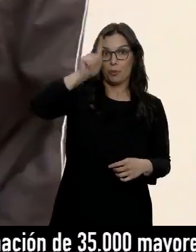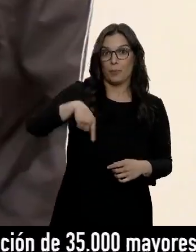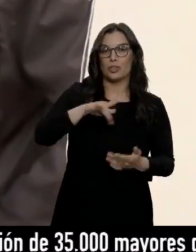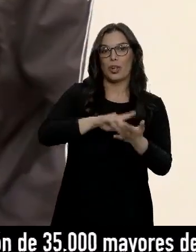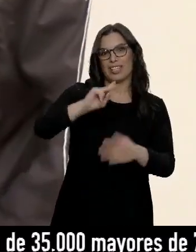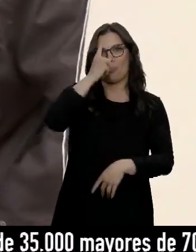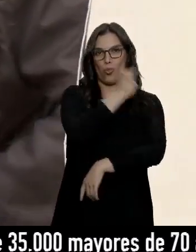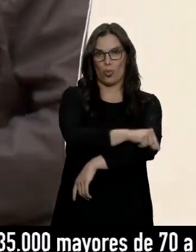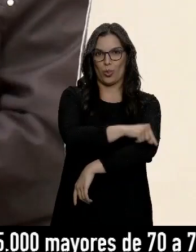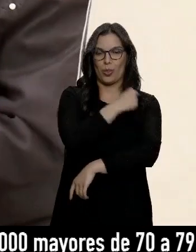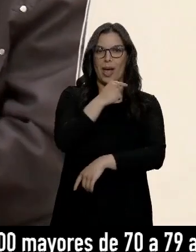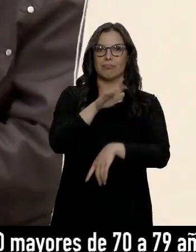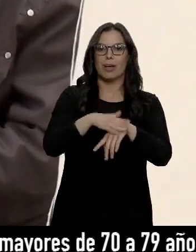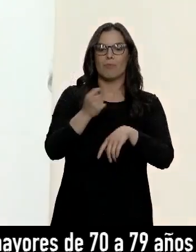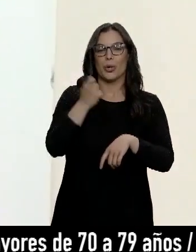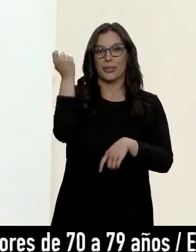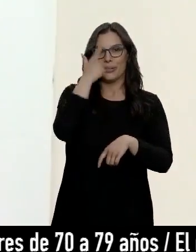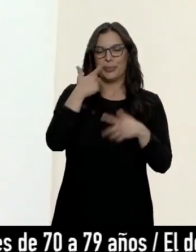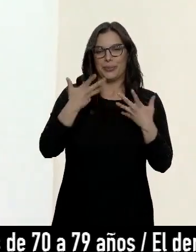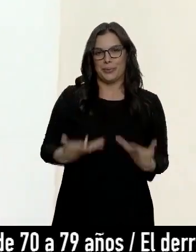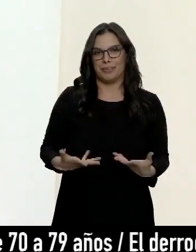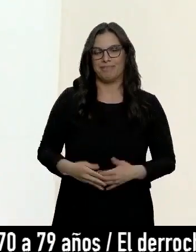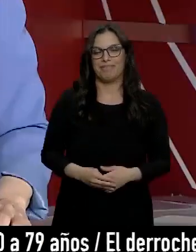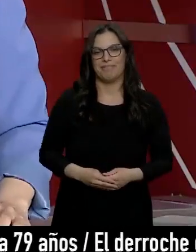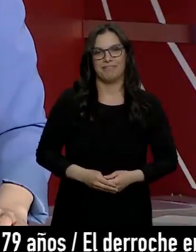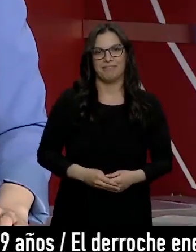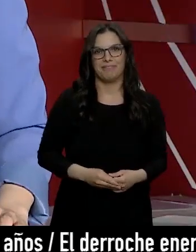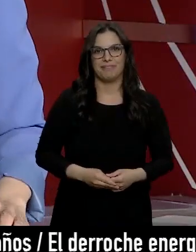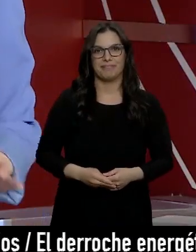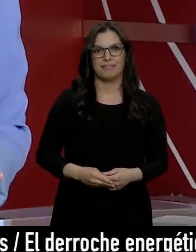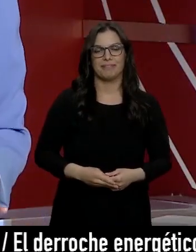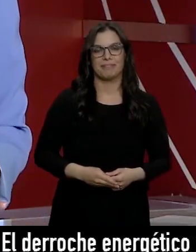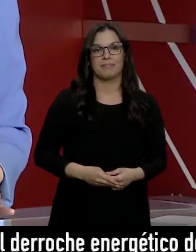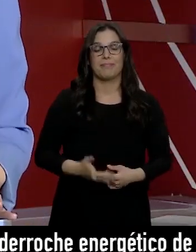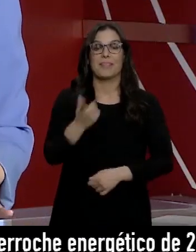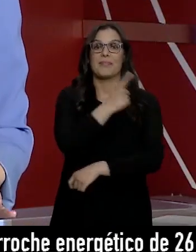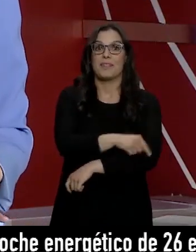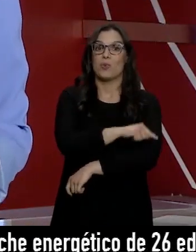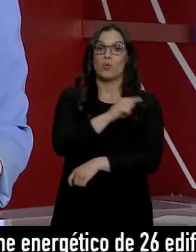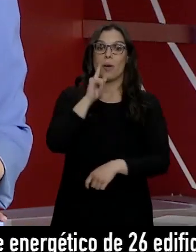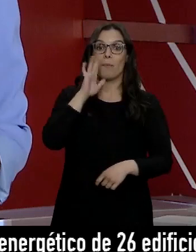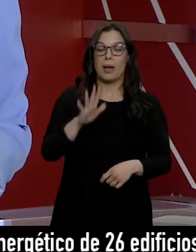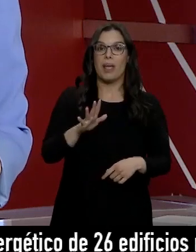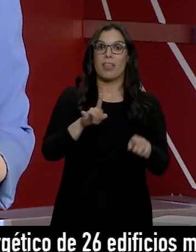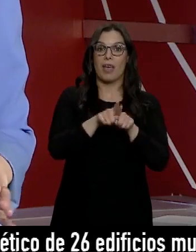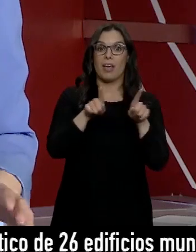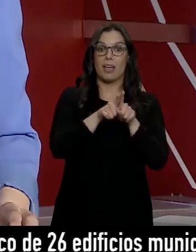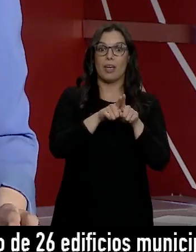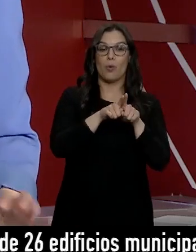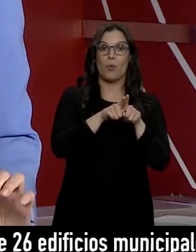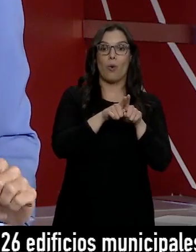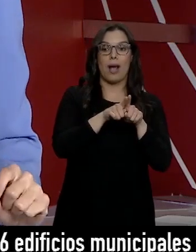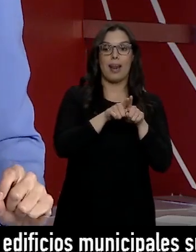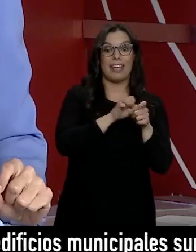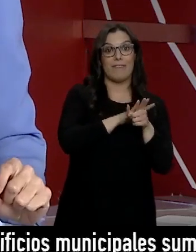segundo pinchazo para respirar un poco más aliviados. La vacunación parece estar amortiguando el impacto de la